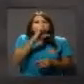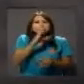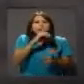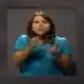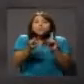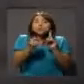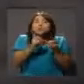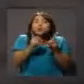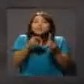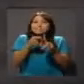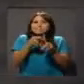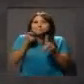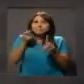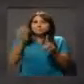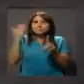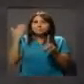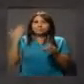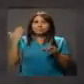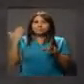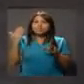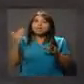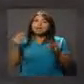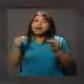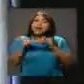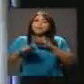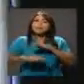financiamiento del sistema educativo